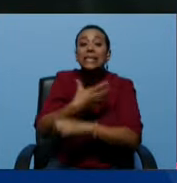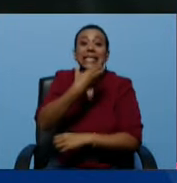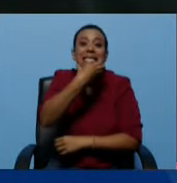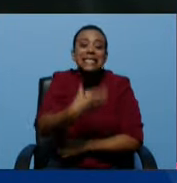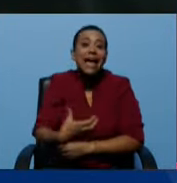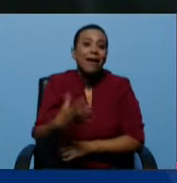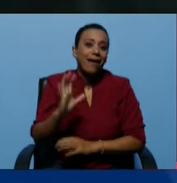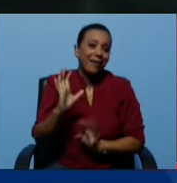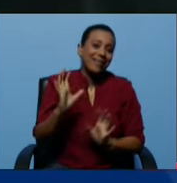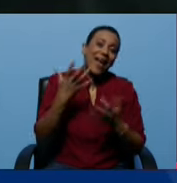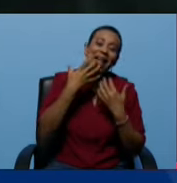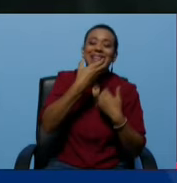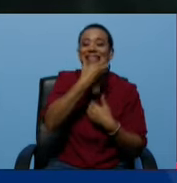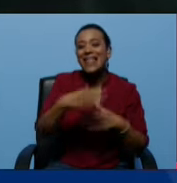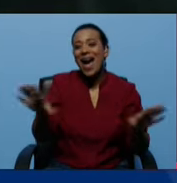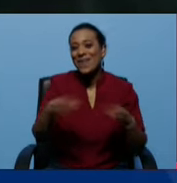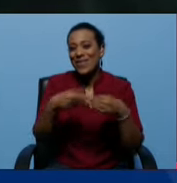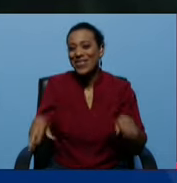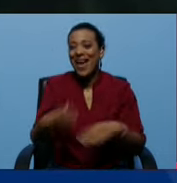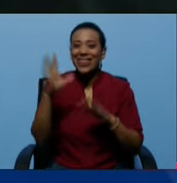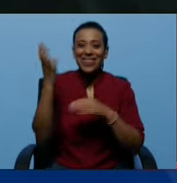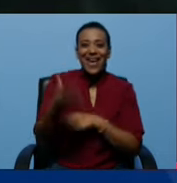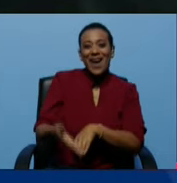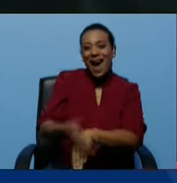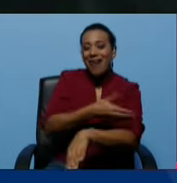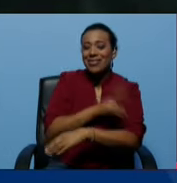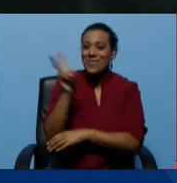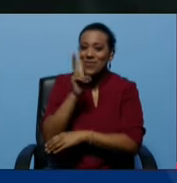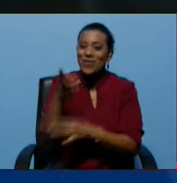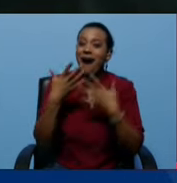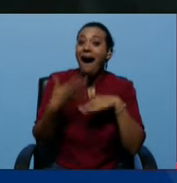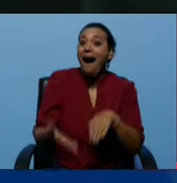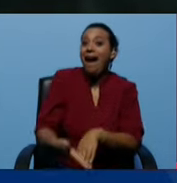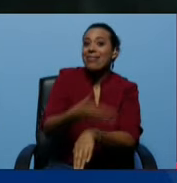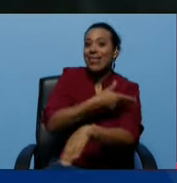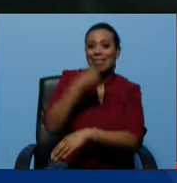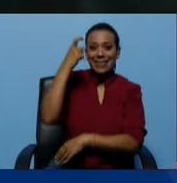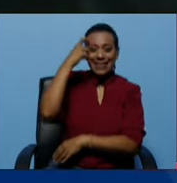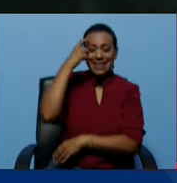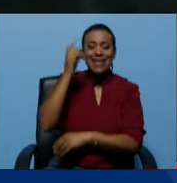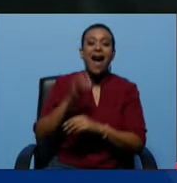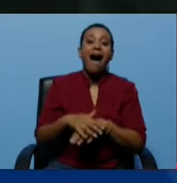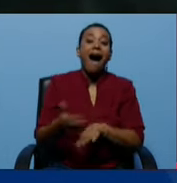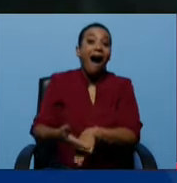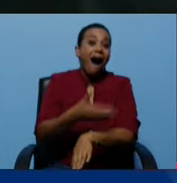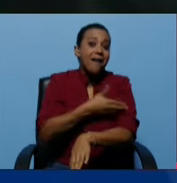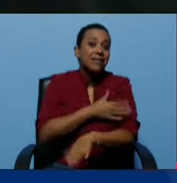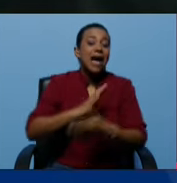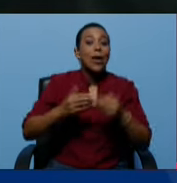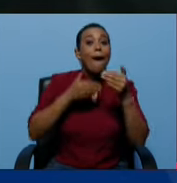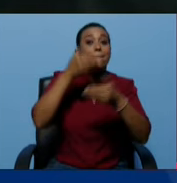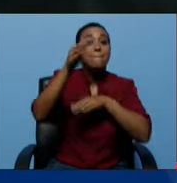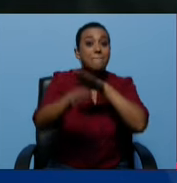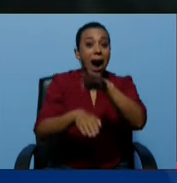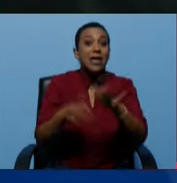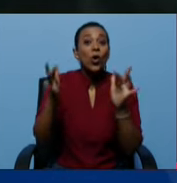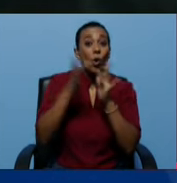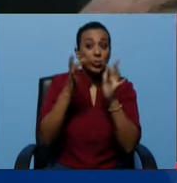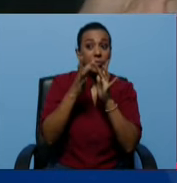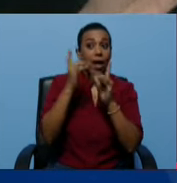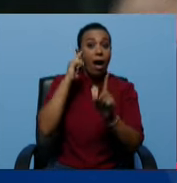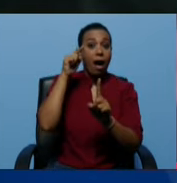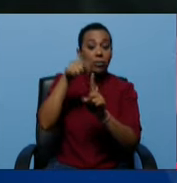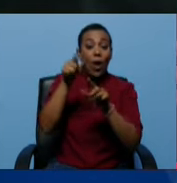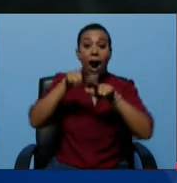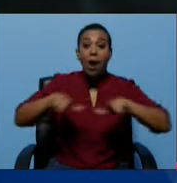diciembre, perdón, de las Navidades venezolanas adelantadas, quiero antes de dar el próximo pase, que ya tiene que ver con